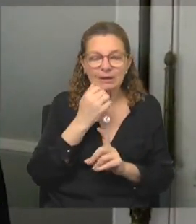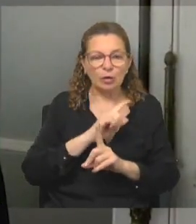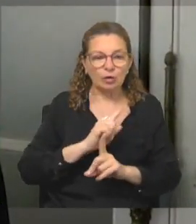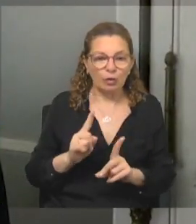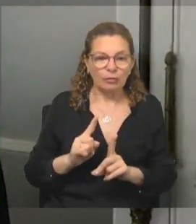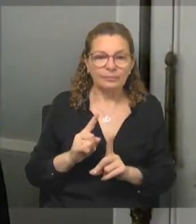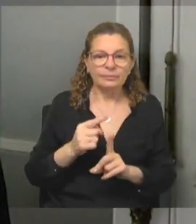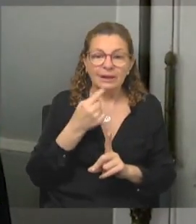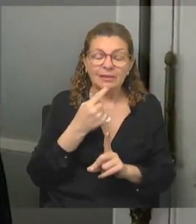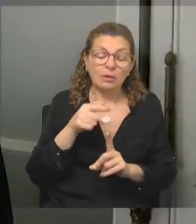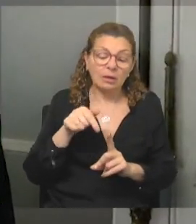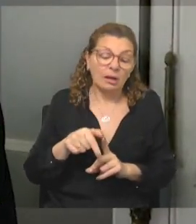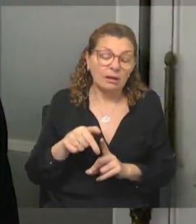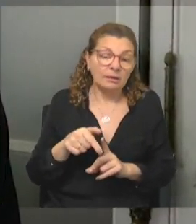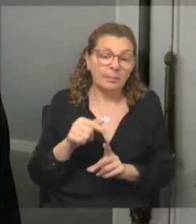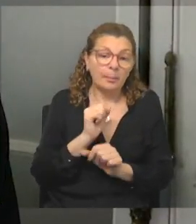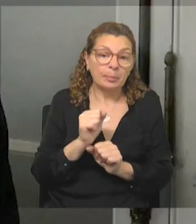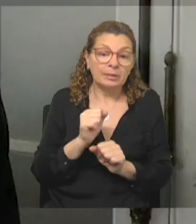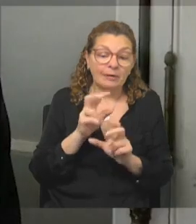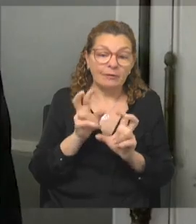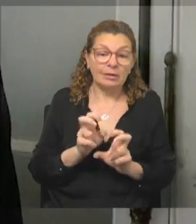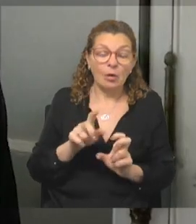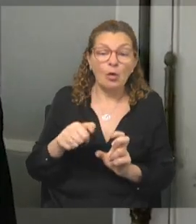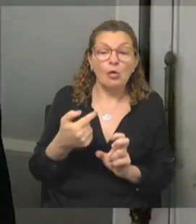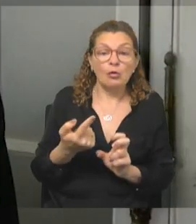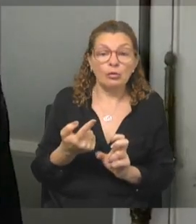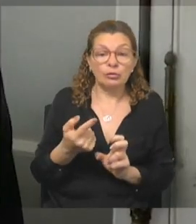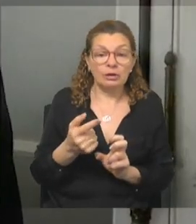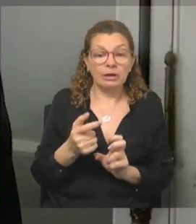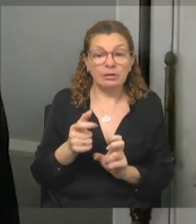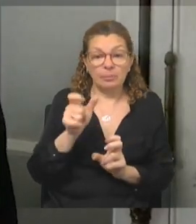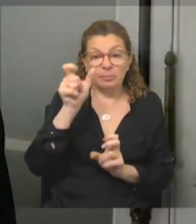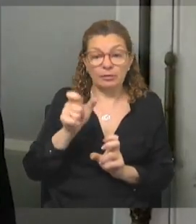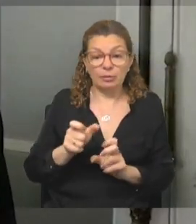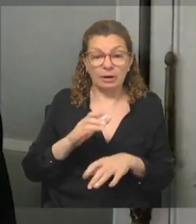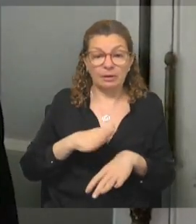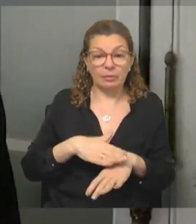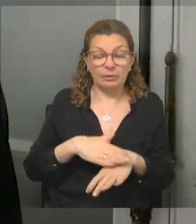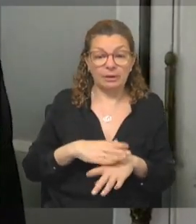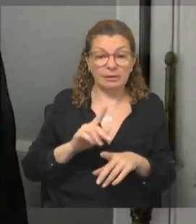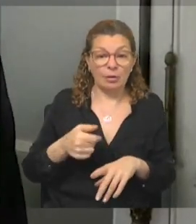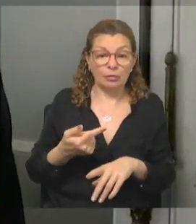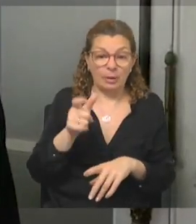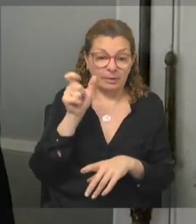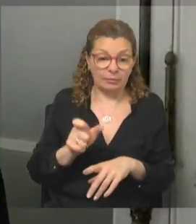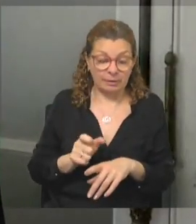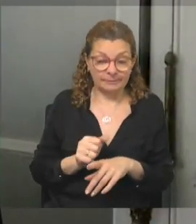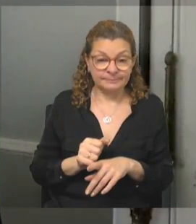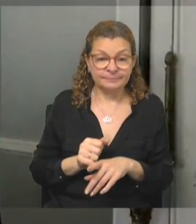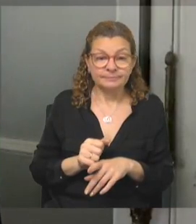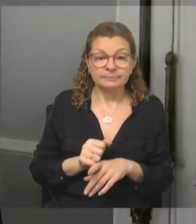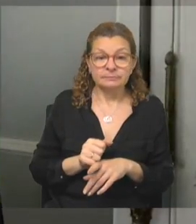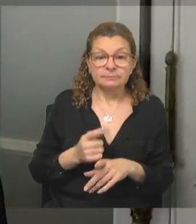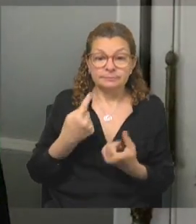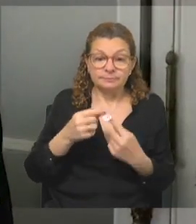sino que este está investigando eventualmente otras responsabilidades de otros hechos este